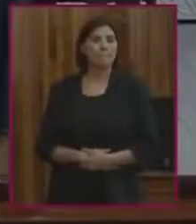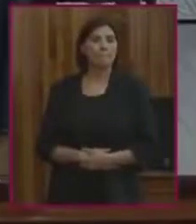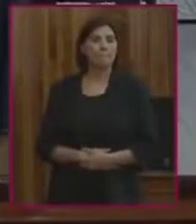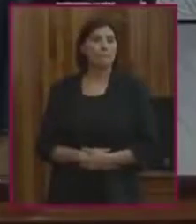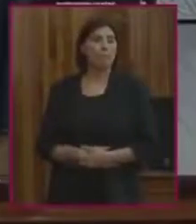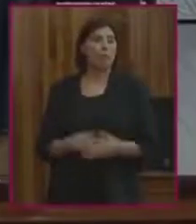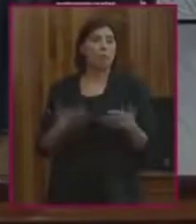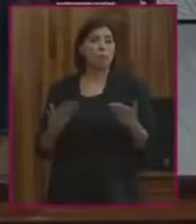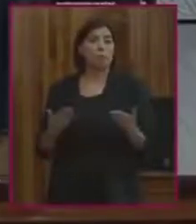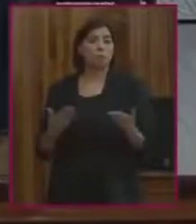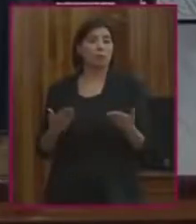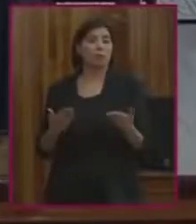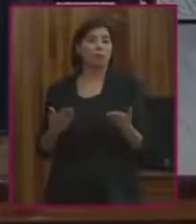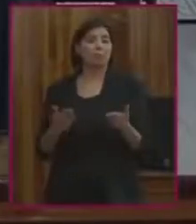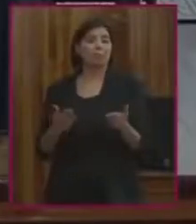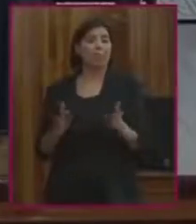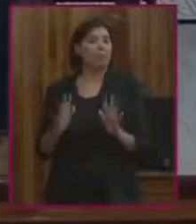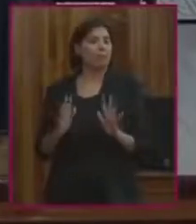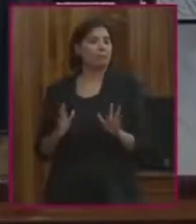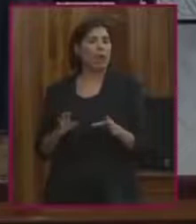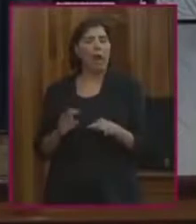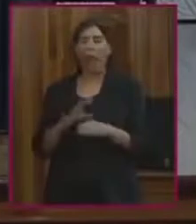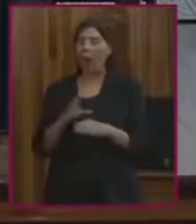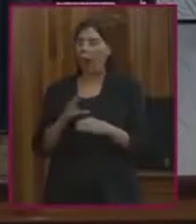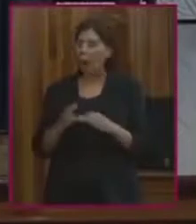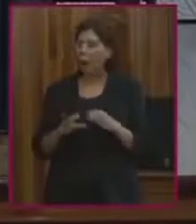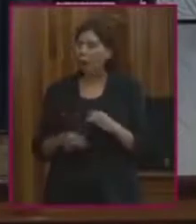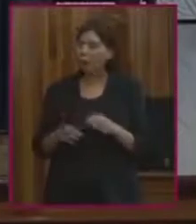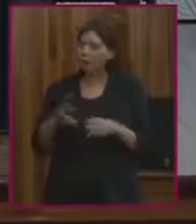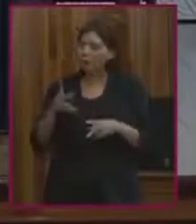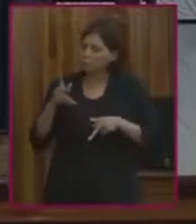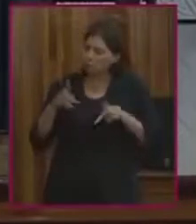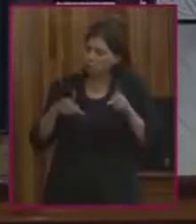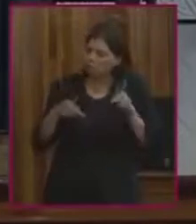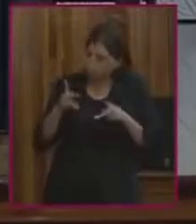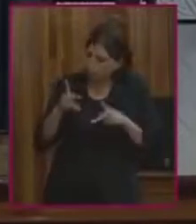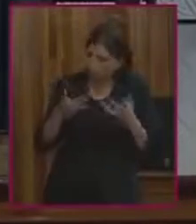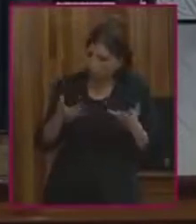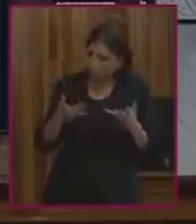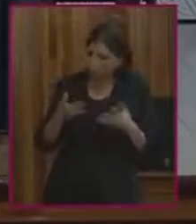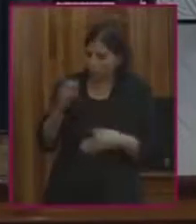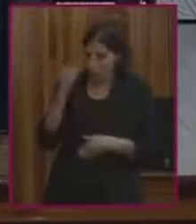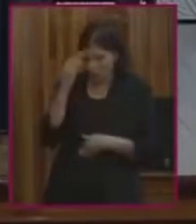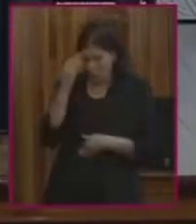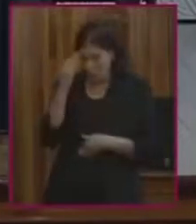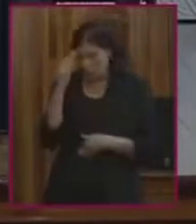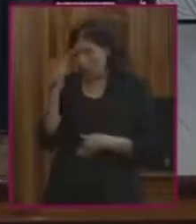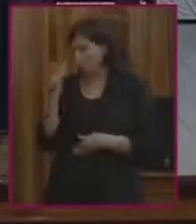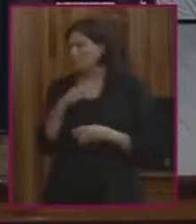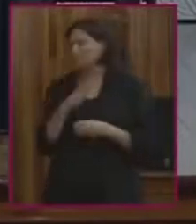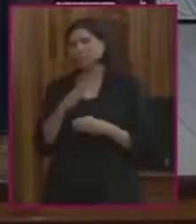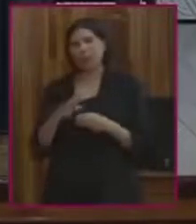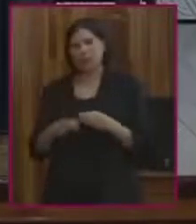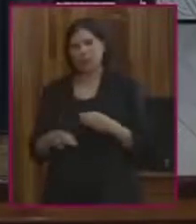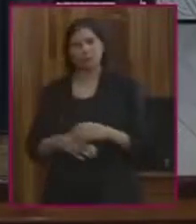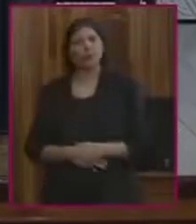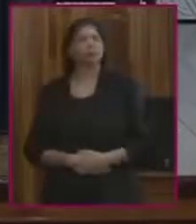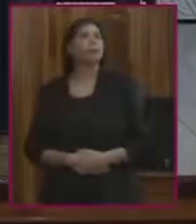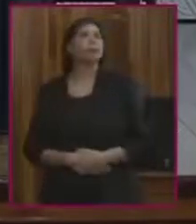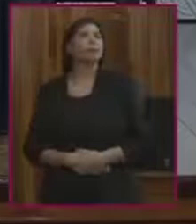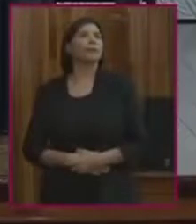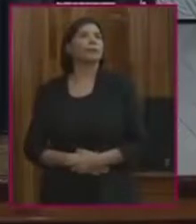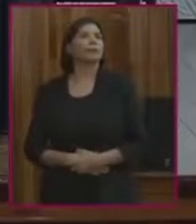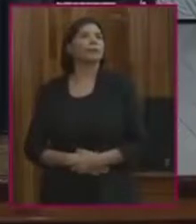Pues con esto cerramos esta charla tan amena, porque el tiempo se nos ha agotado y bueno,